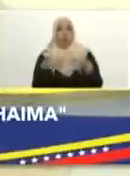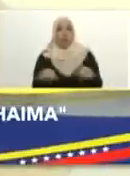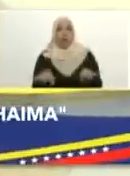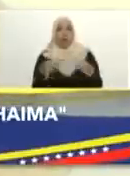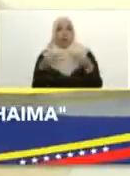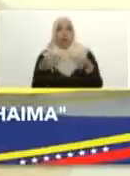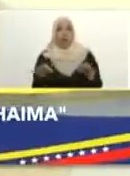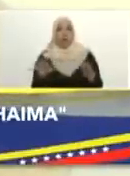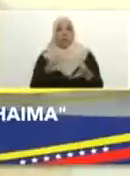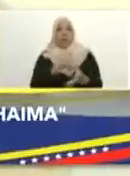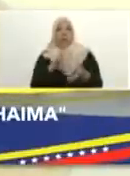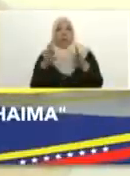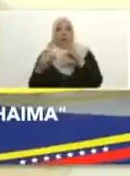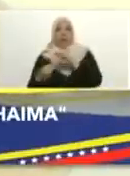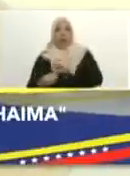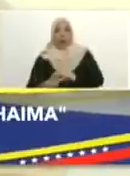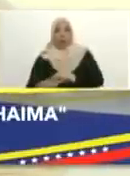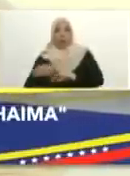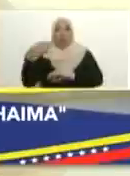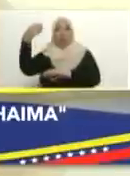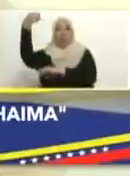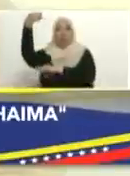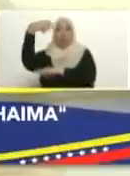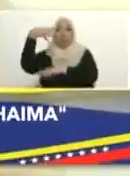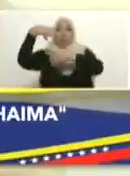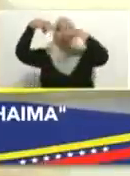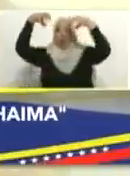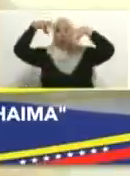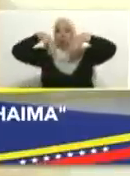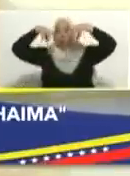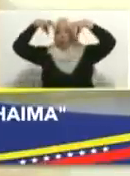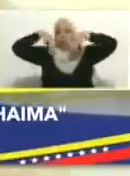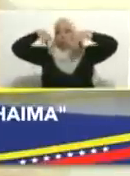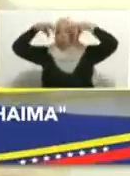cambio climático. Crisis del cambio climático.